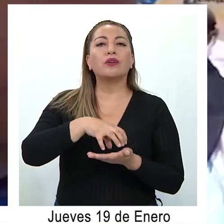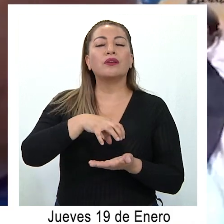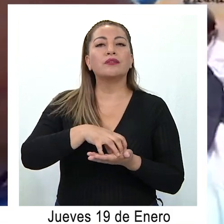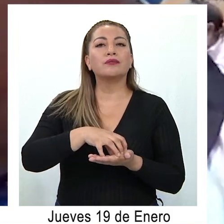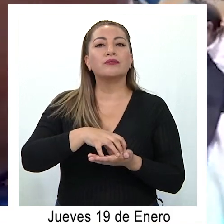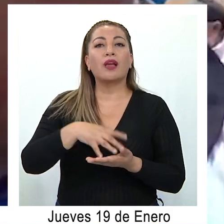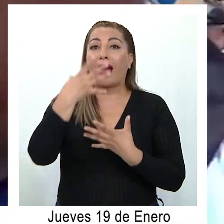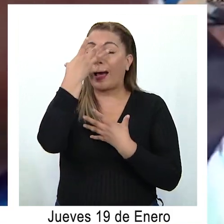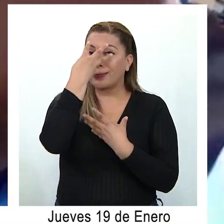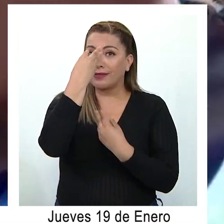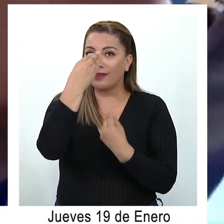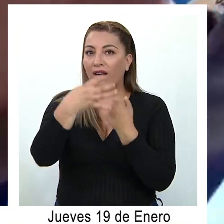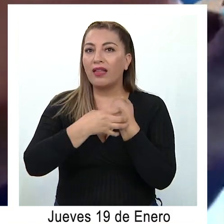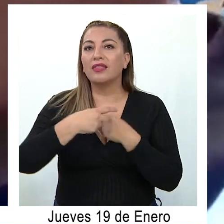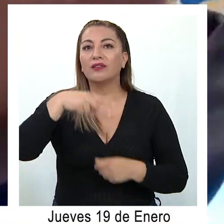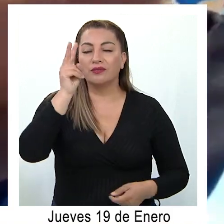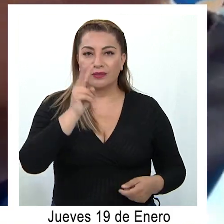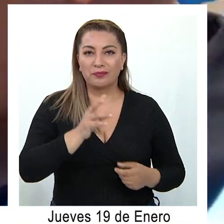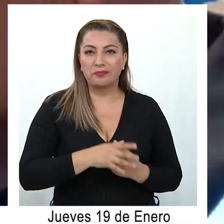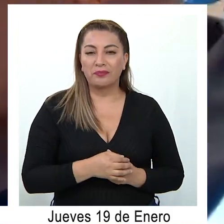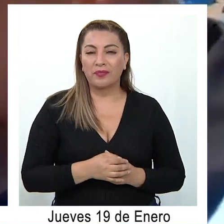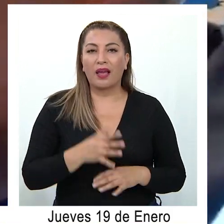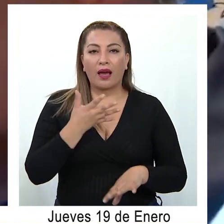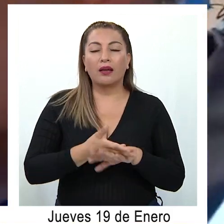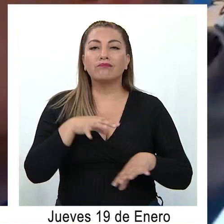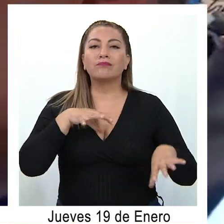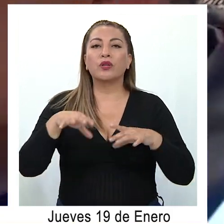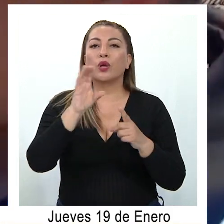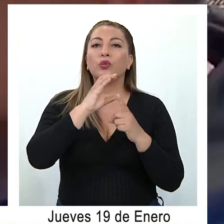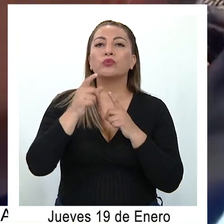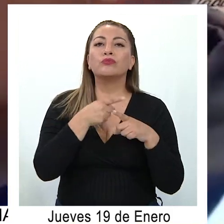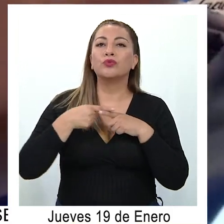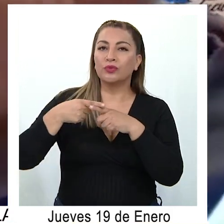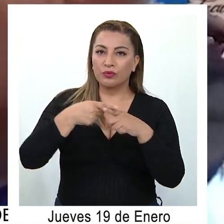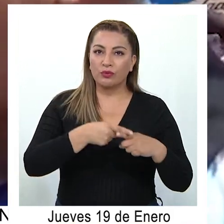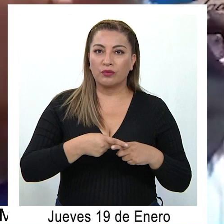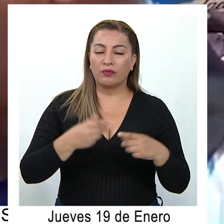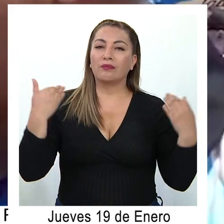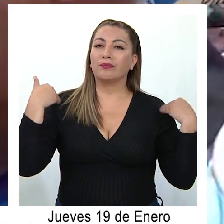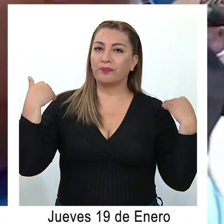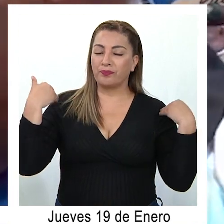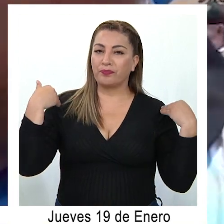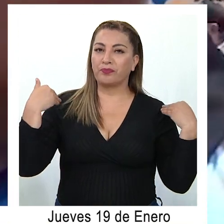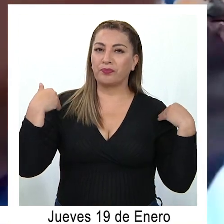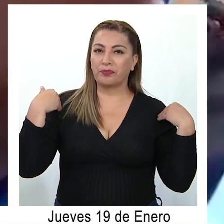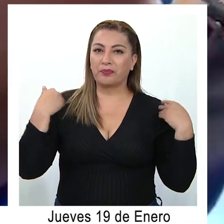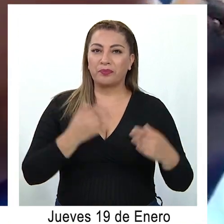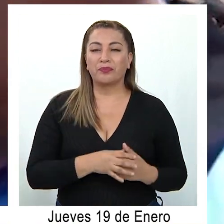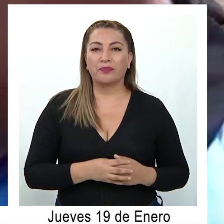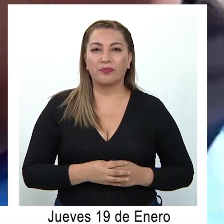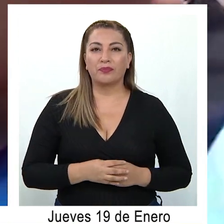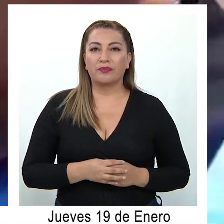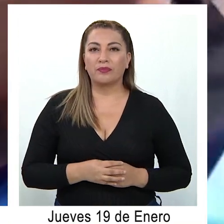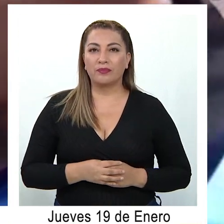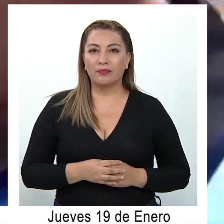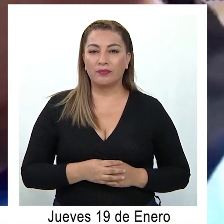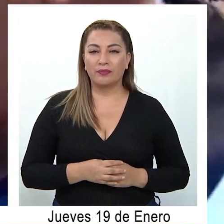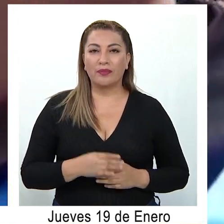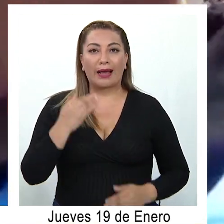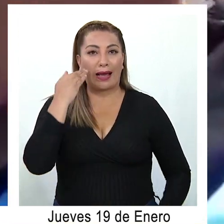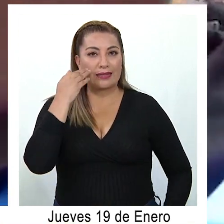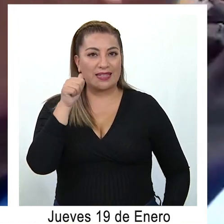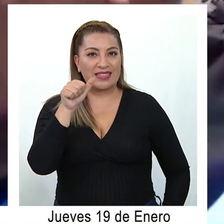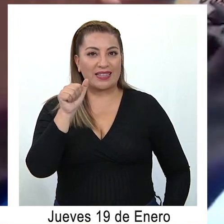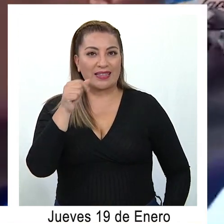atractivas de la zona norte. Tenemos actividades culturales, sociales y deportivas dentro de estos casi 60